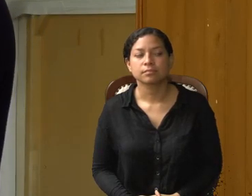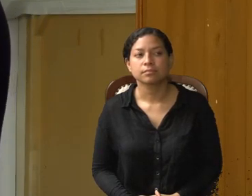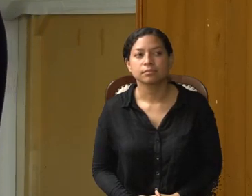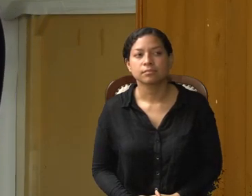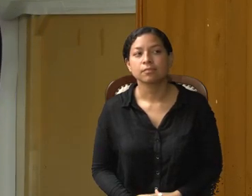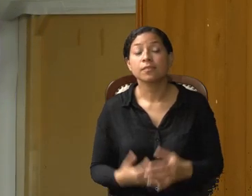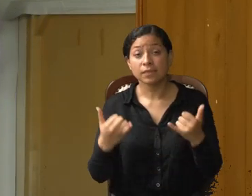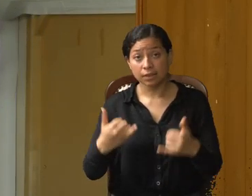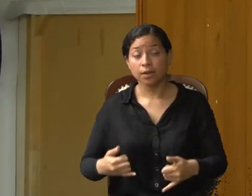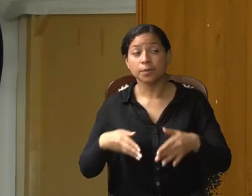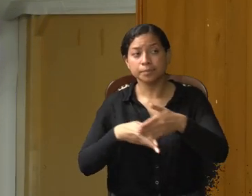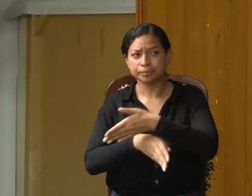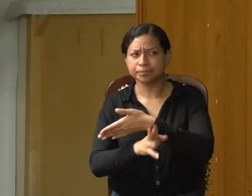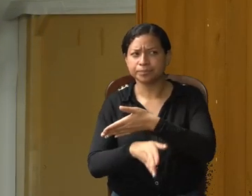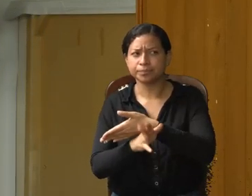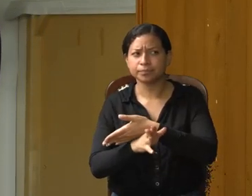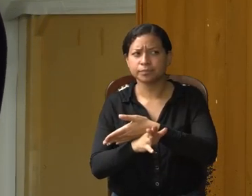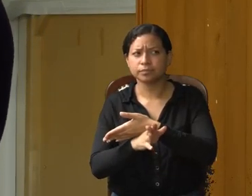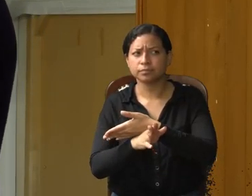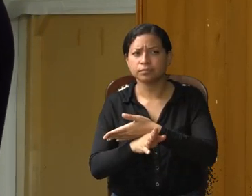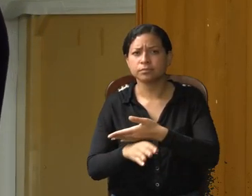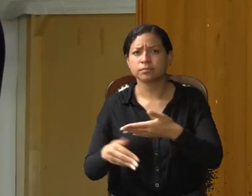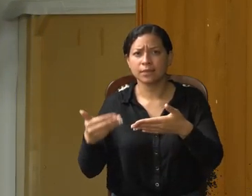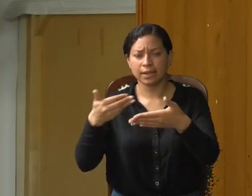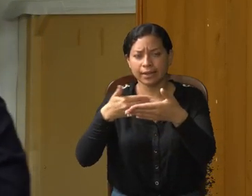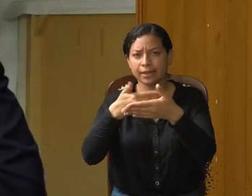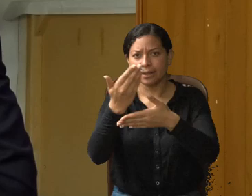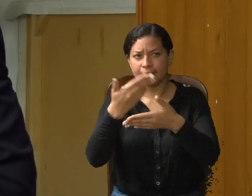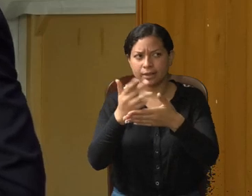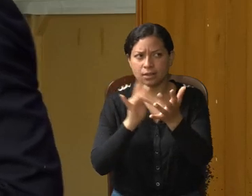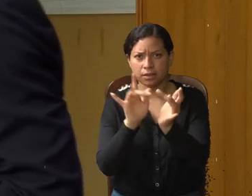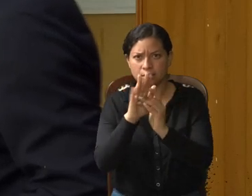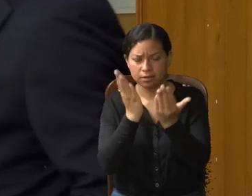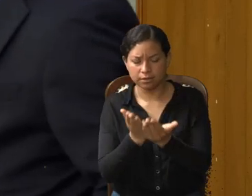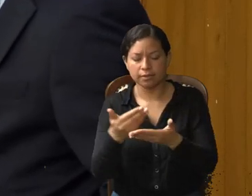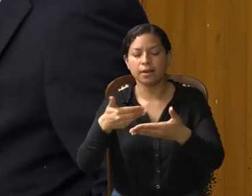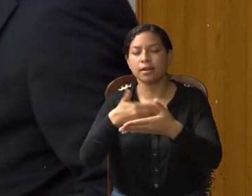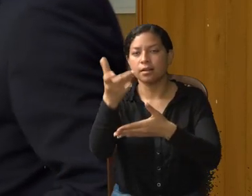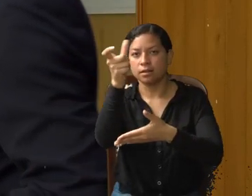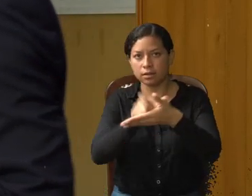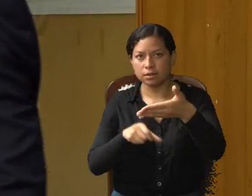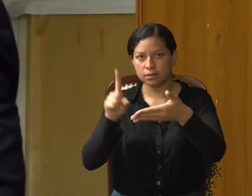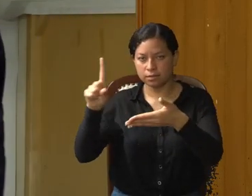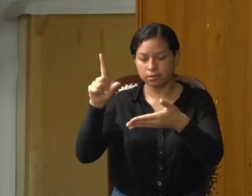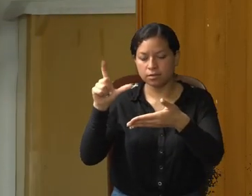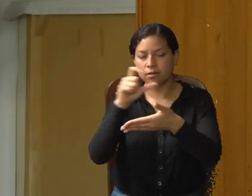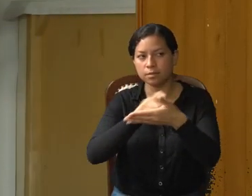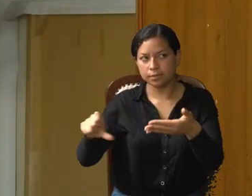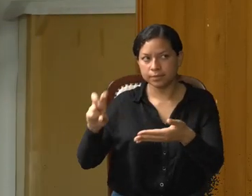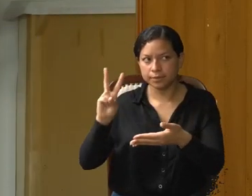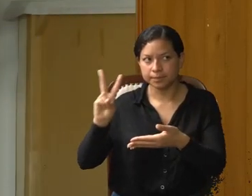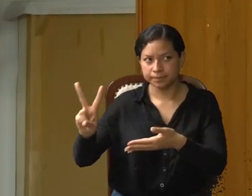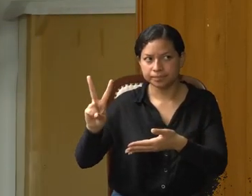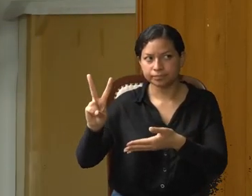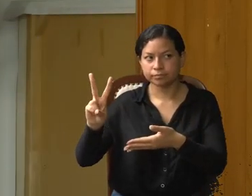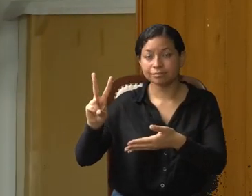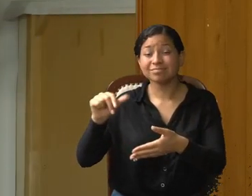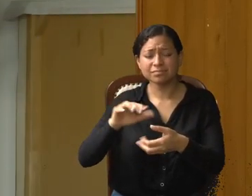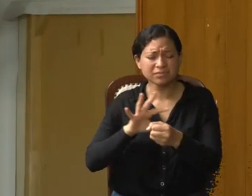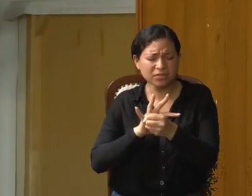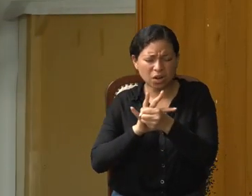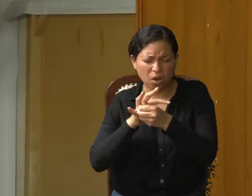la segunda parte del versículo 2 de Génesis. Volvamos a Génesis capítulo 1. Versículo 2 dice: y la tierra estaba